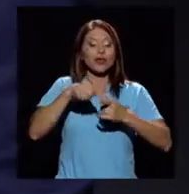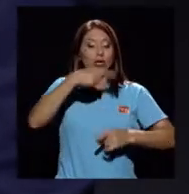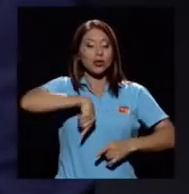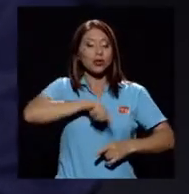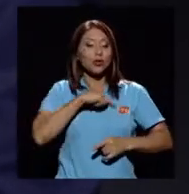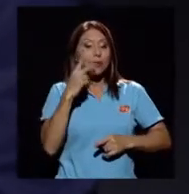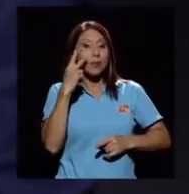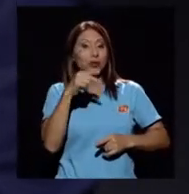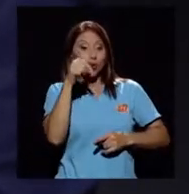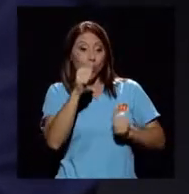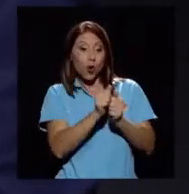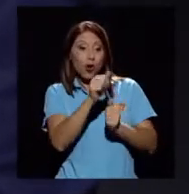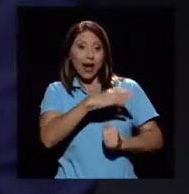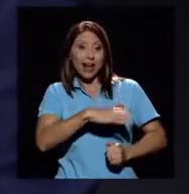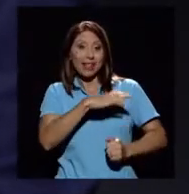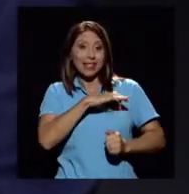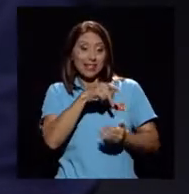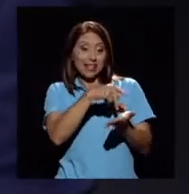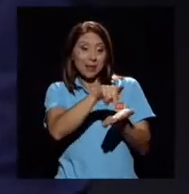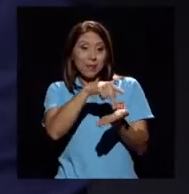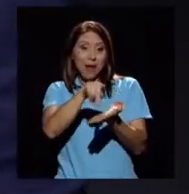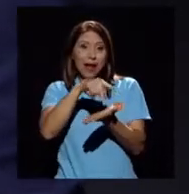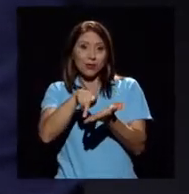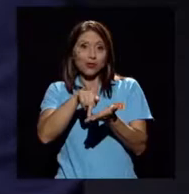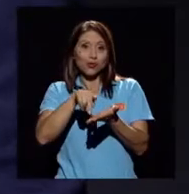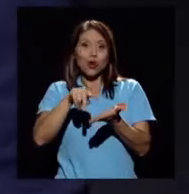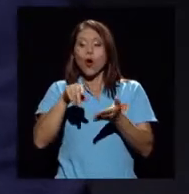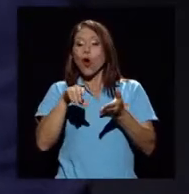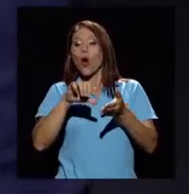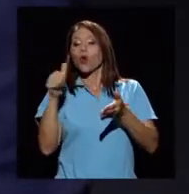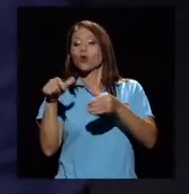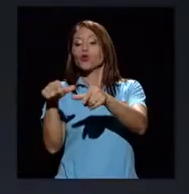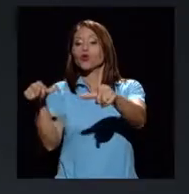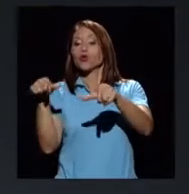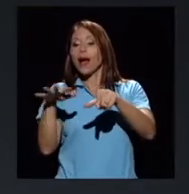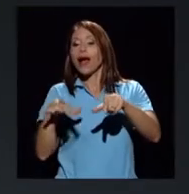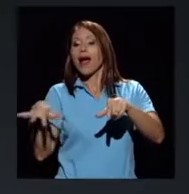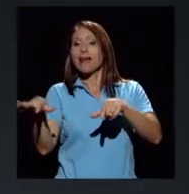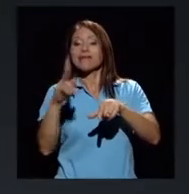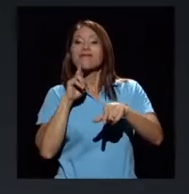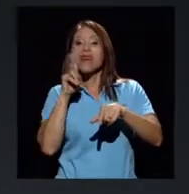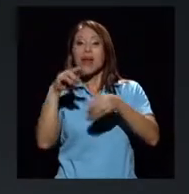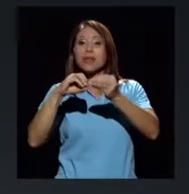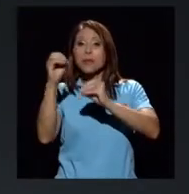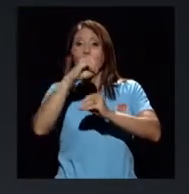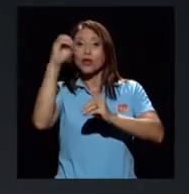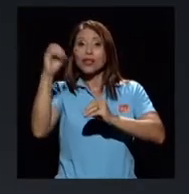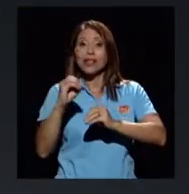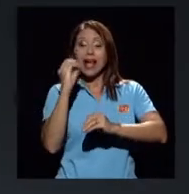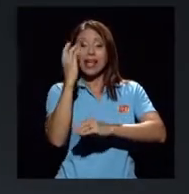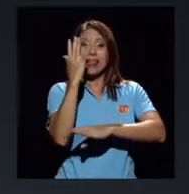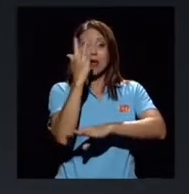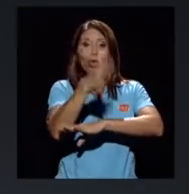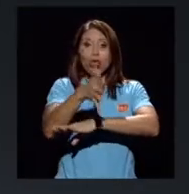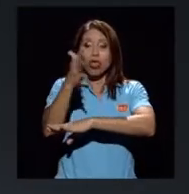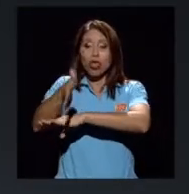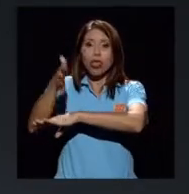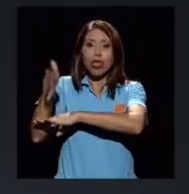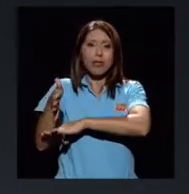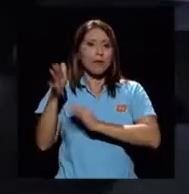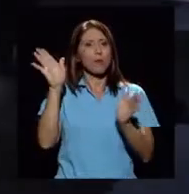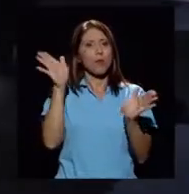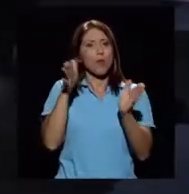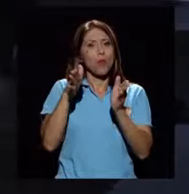zonas afuera que no estuvieran cubiertas y las tasas de deforestación eran muy bajas. Nosotros, digamos, la explicación que le dimos a eso